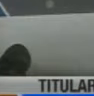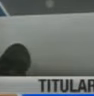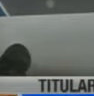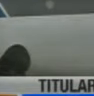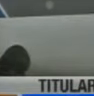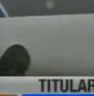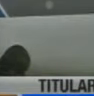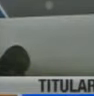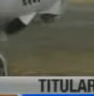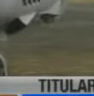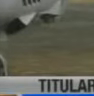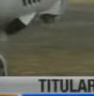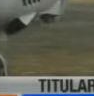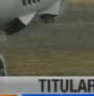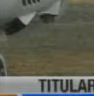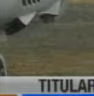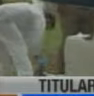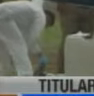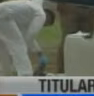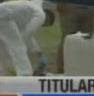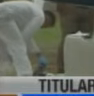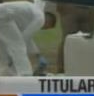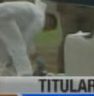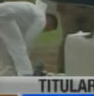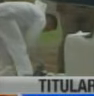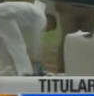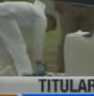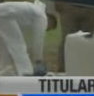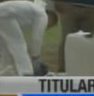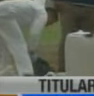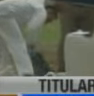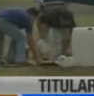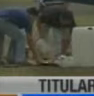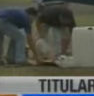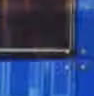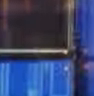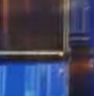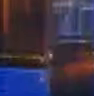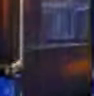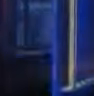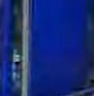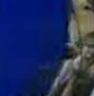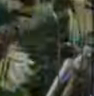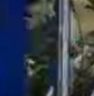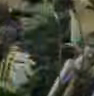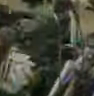Avioneta encontrada en Santa Elena estaría vinculada con una red de narcotráfico de México.